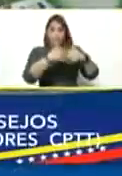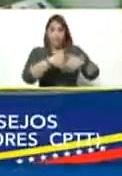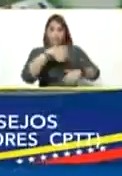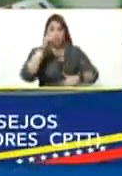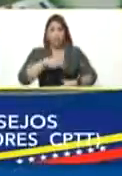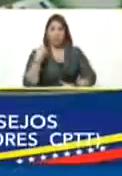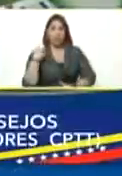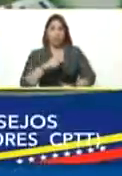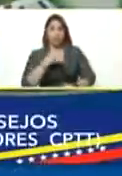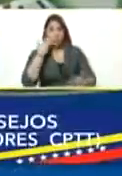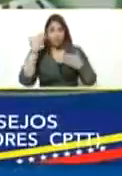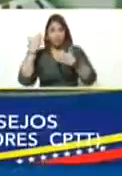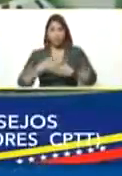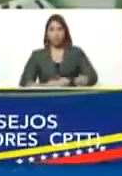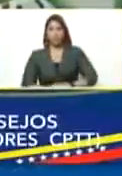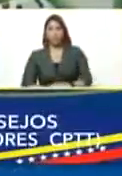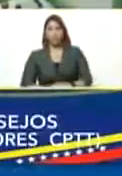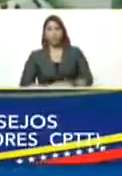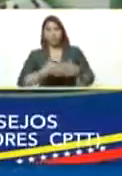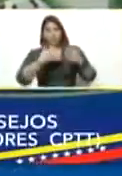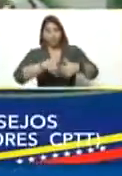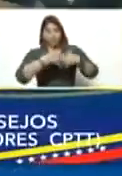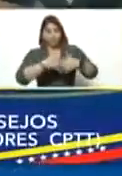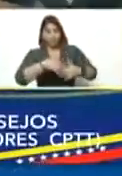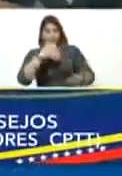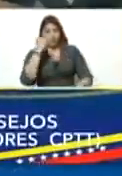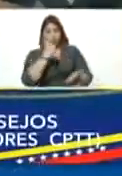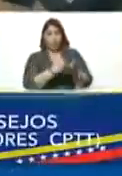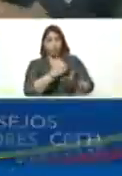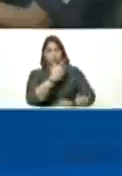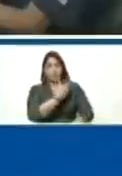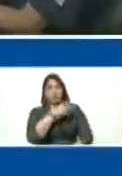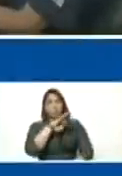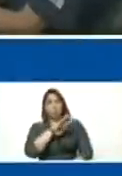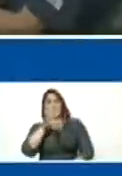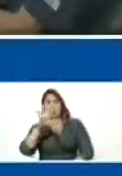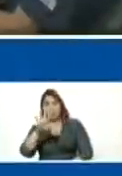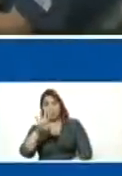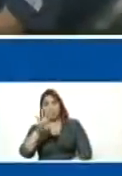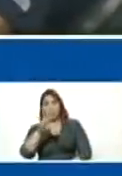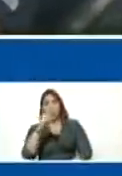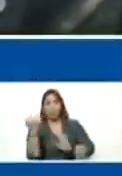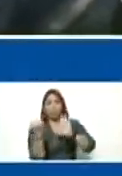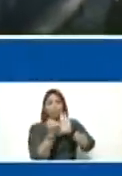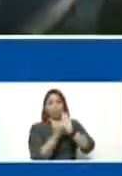Tenemos por la corporación certificada 345 marcas de café.